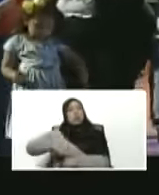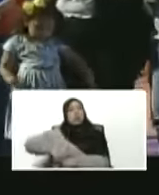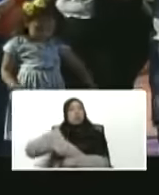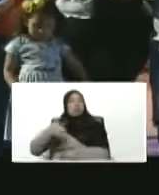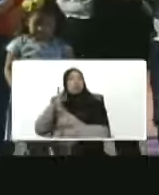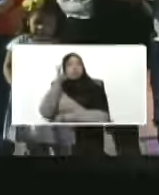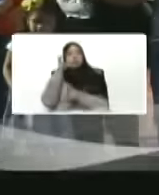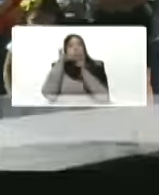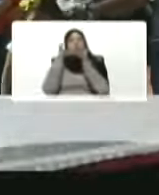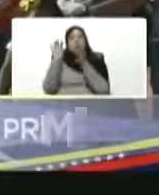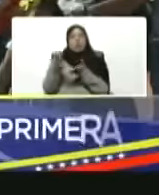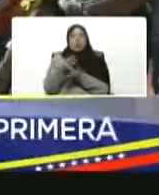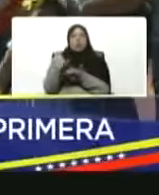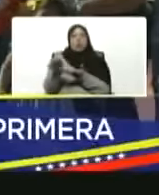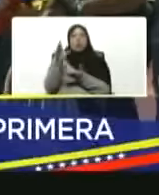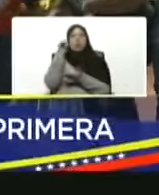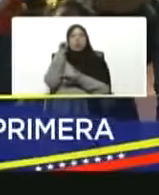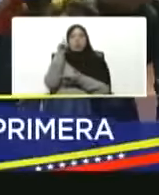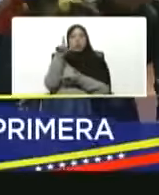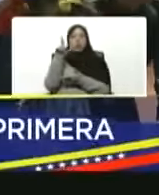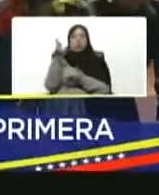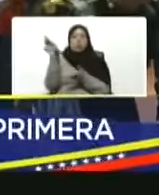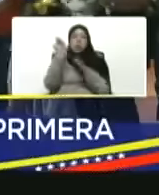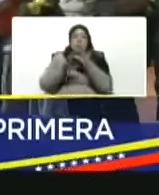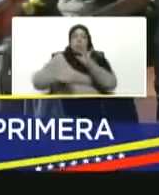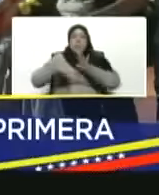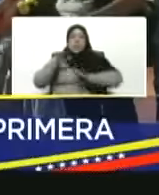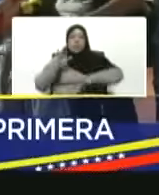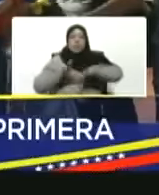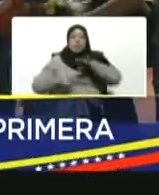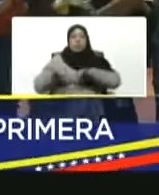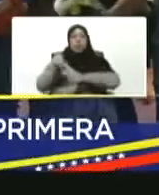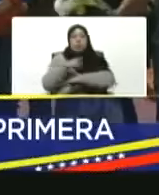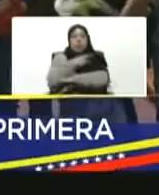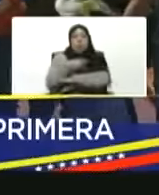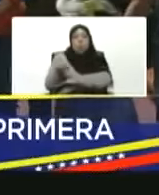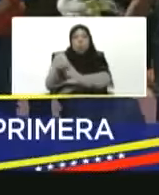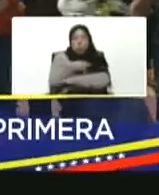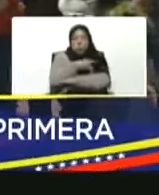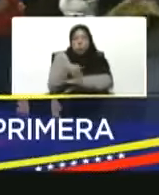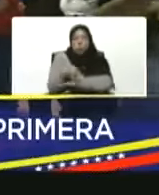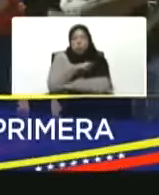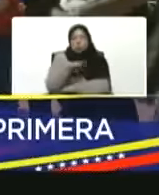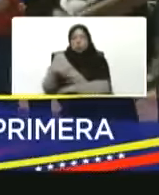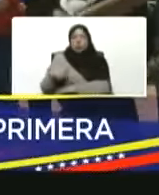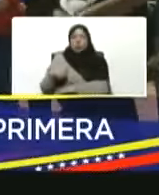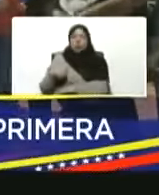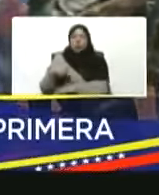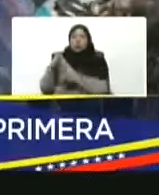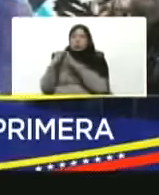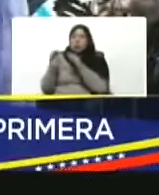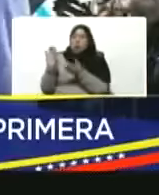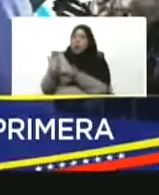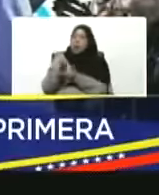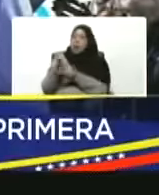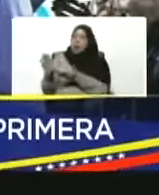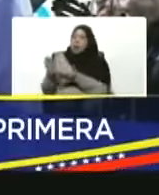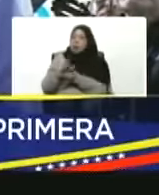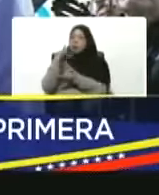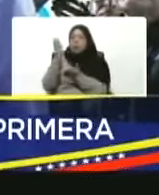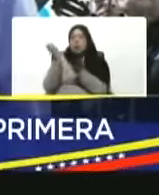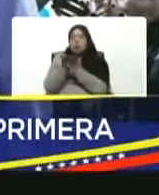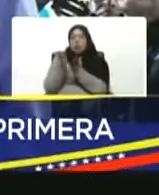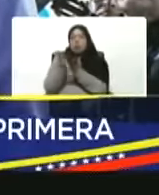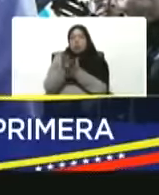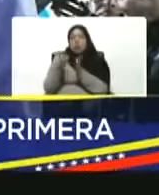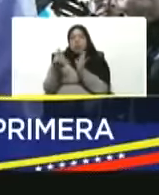Se escucharon sus canciones, se escuchó su retumbar y su poesía. Y tenemos nosotros que llevar todo este canto a las escuelas,